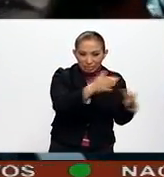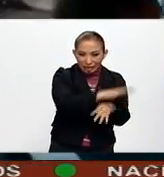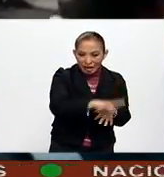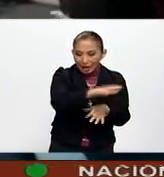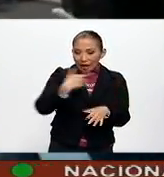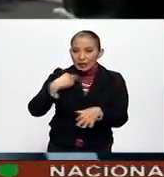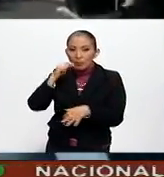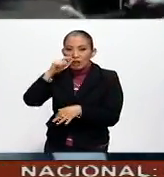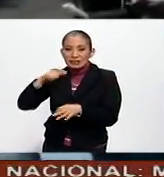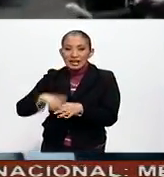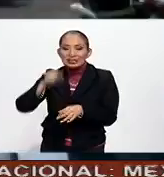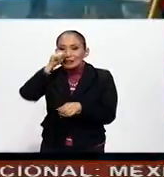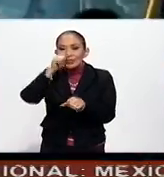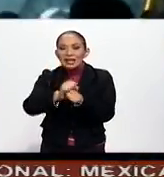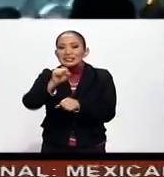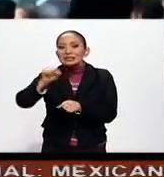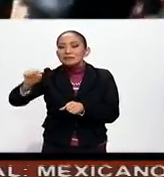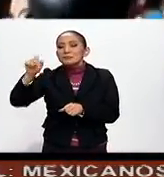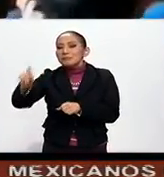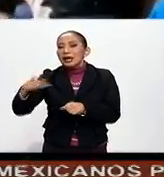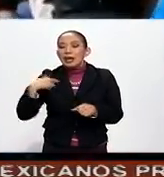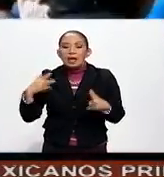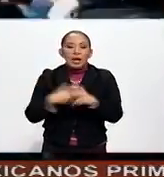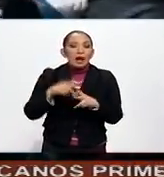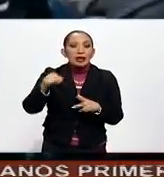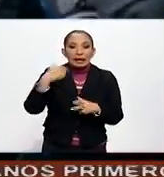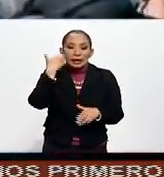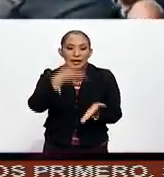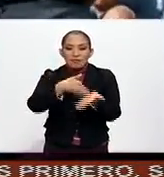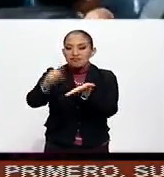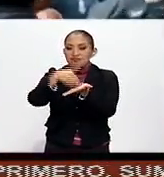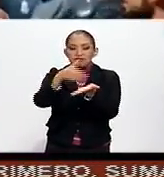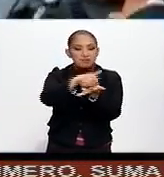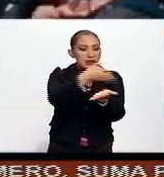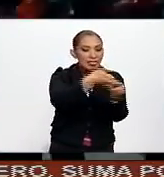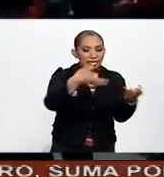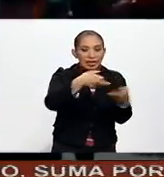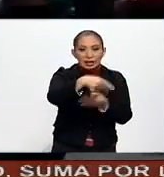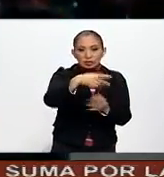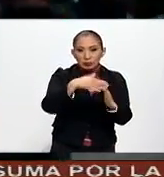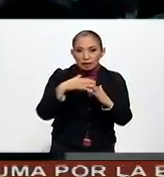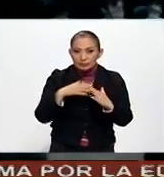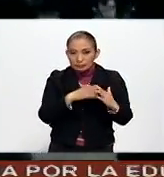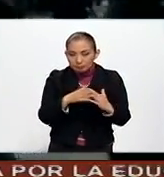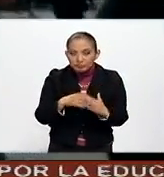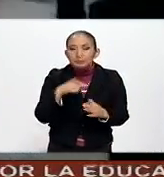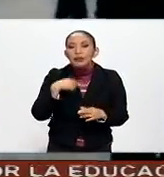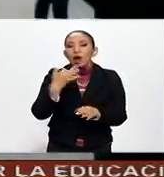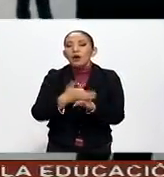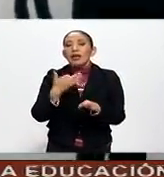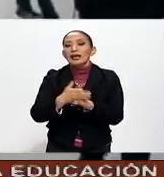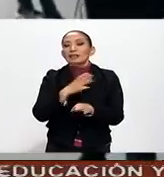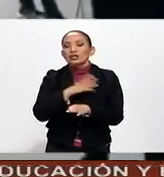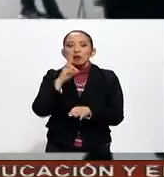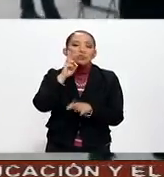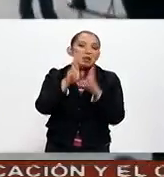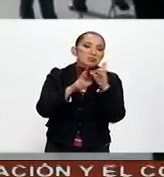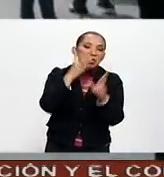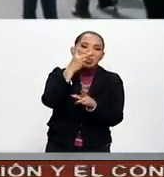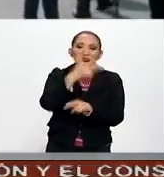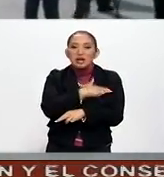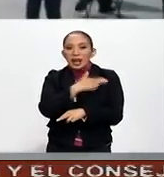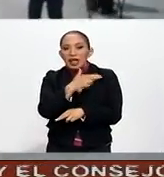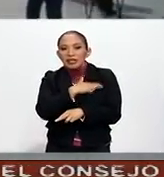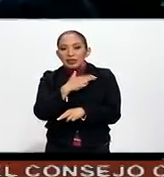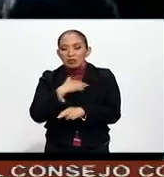los granaderos de la Secretaría de Seguridad Pública que intentaban desalojarlos de sus hogares. Hasta el momento solo se reportan 2 heridos